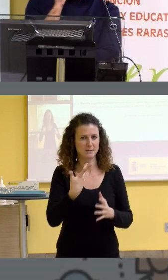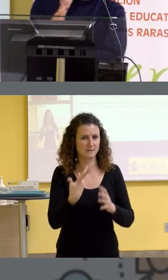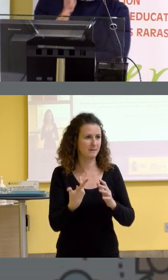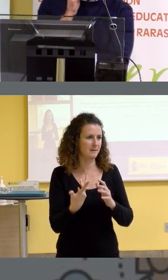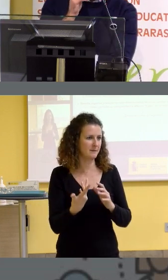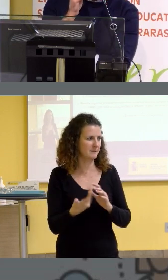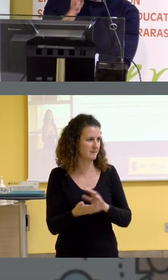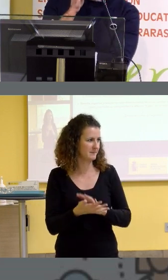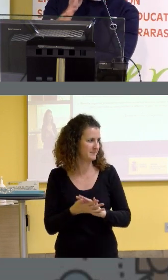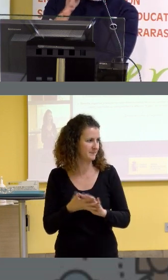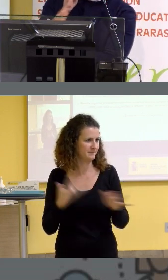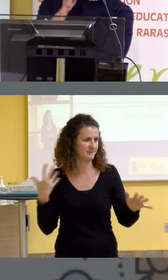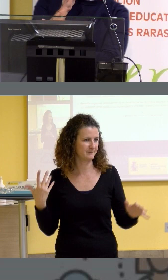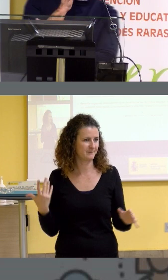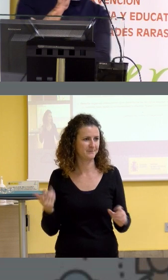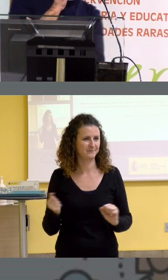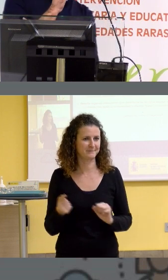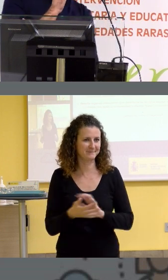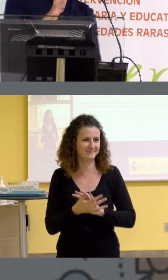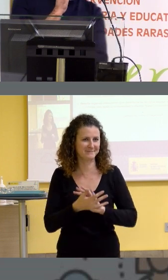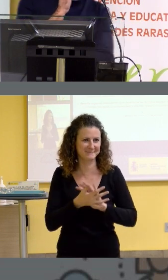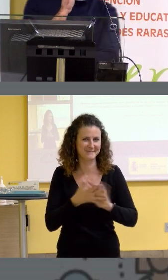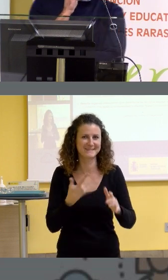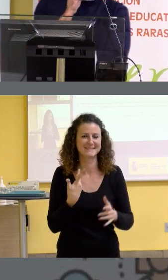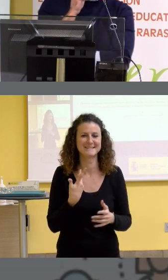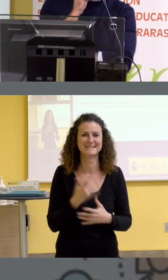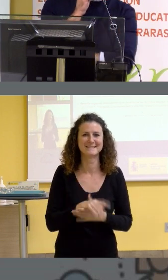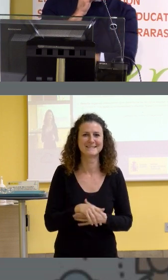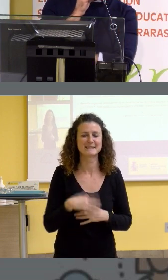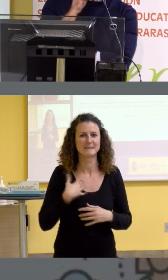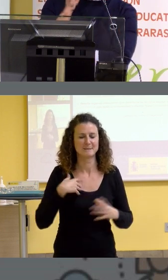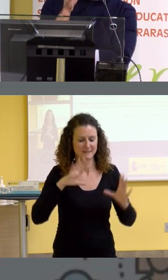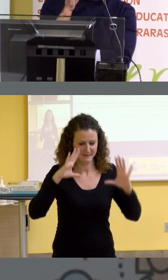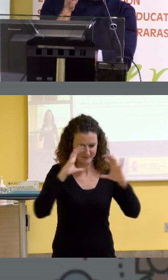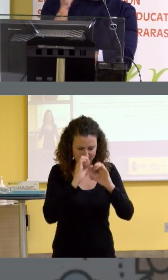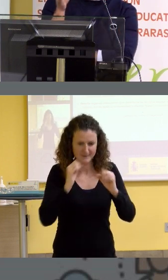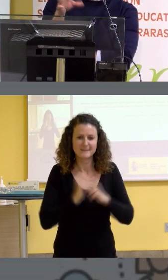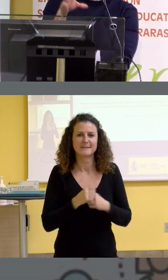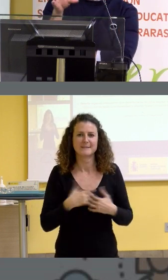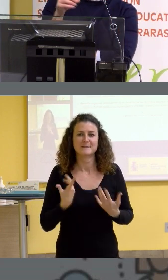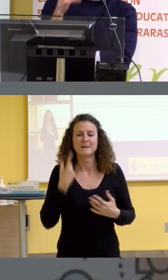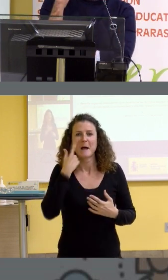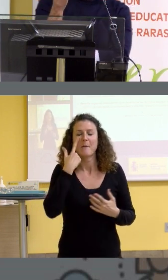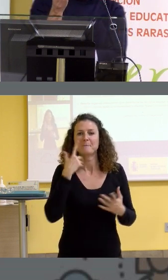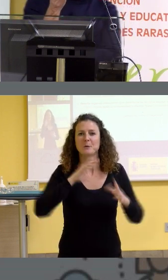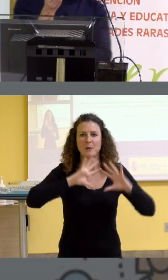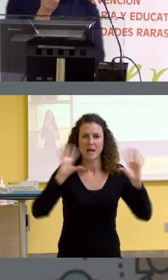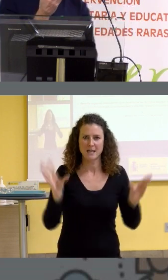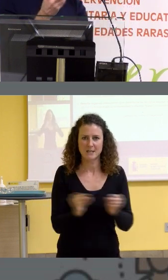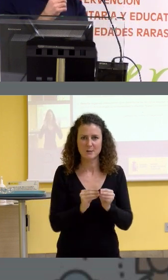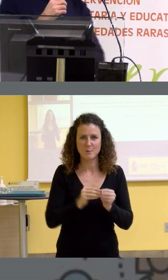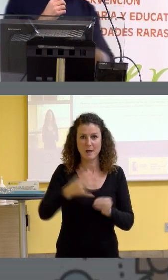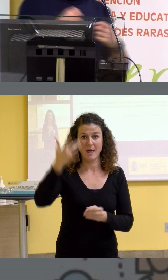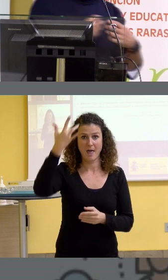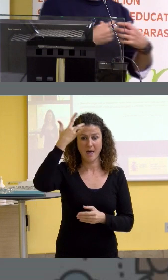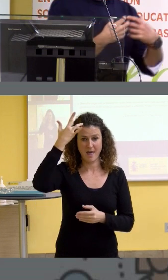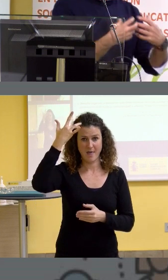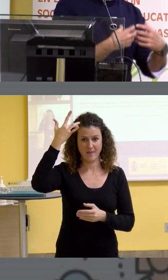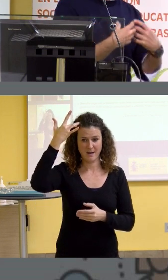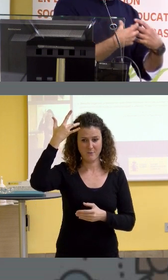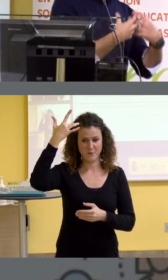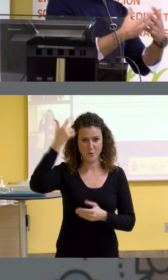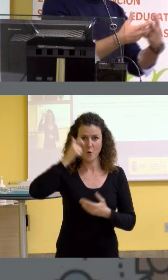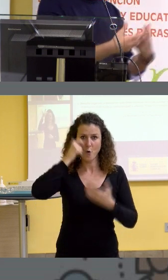o sea, cuidado. Entonces, vale, ya está, me desconcentro. Vamos a ver, lo simplifico. El cerebro humano y lo